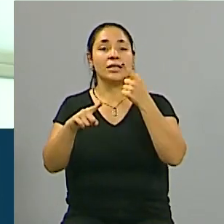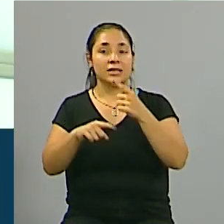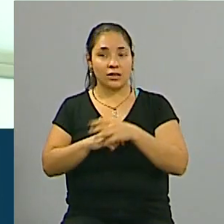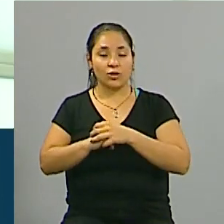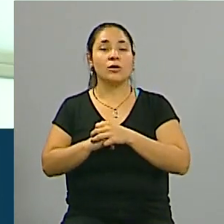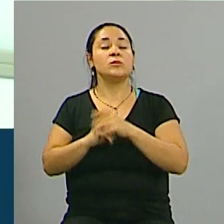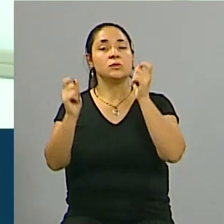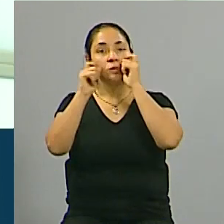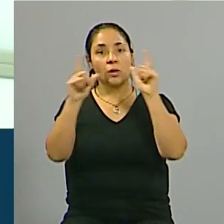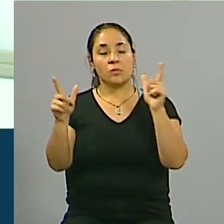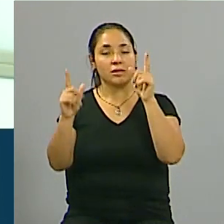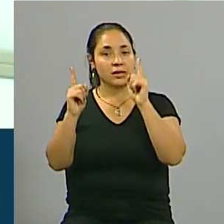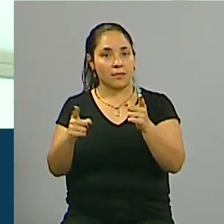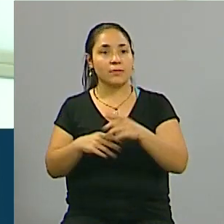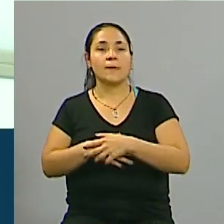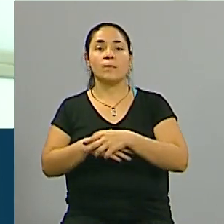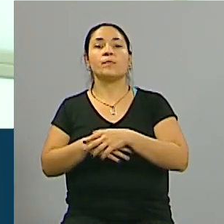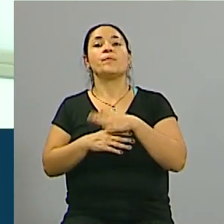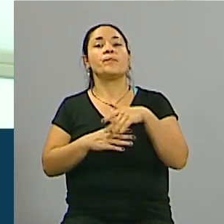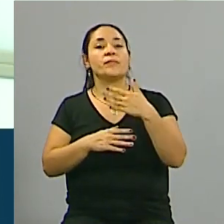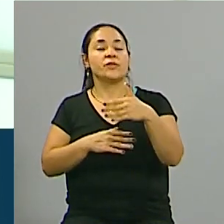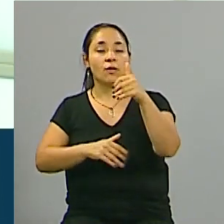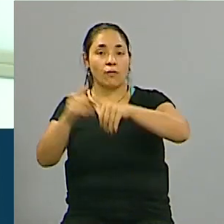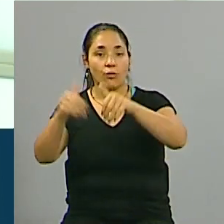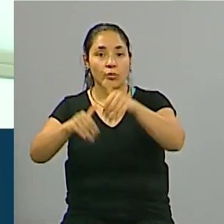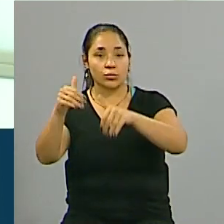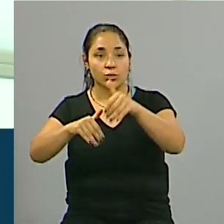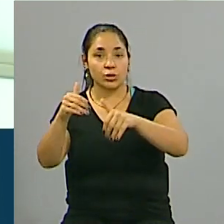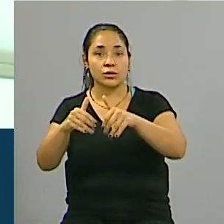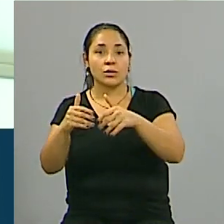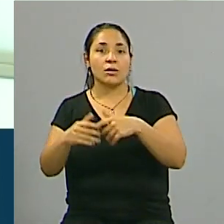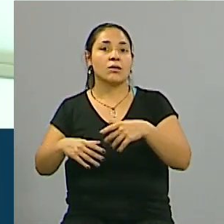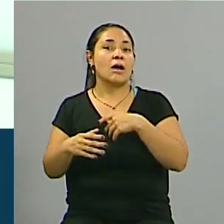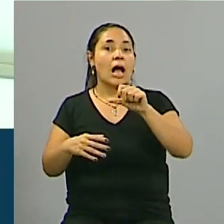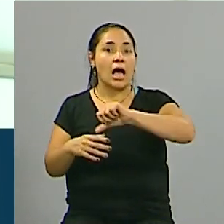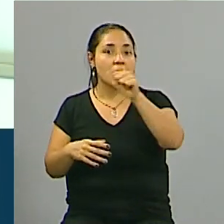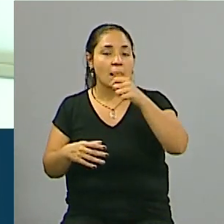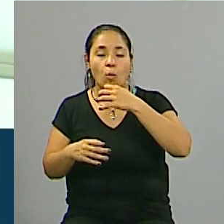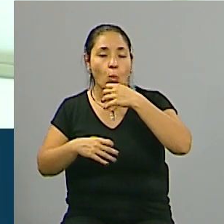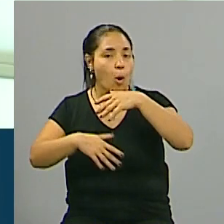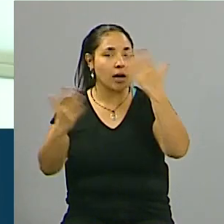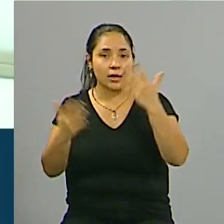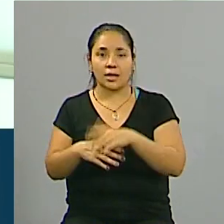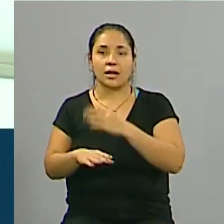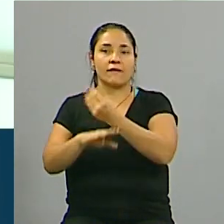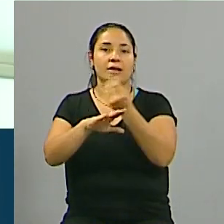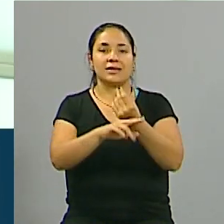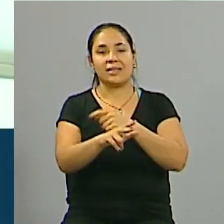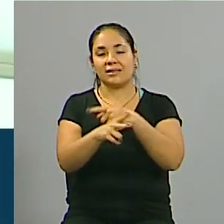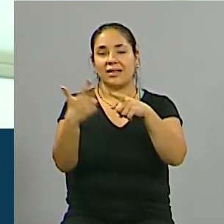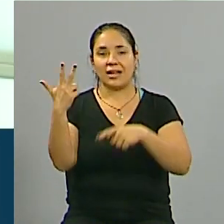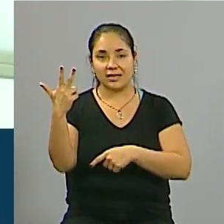hacía referencia de que si hoy nos volcáramos a las urnas, podría ser cualquiera el ganador, hablando de 3 referentes políticos, ¿no? La